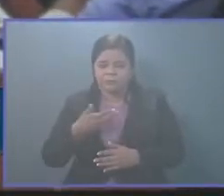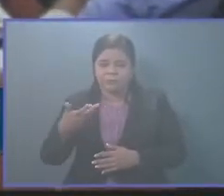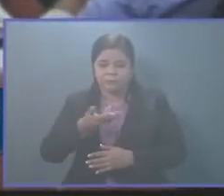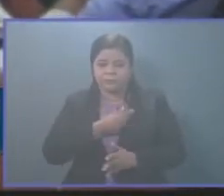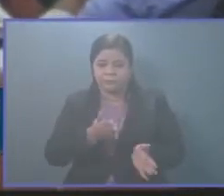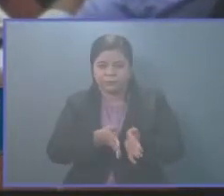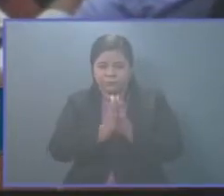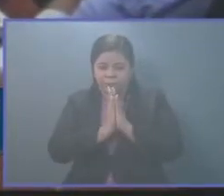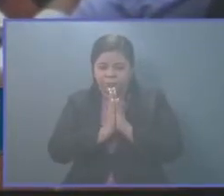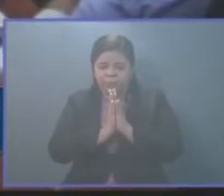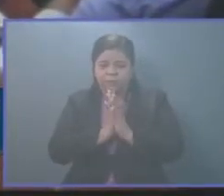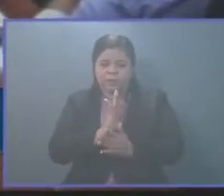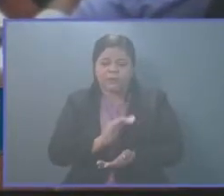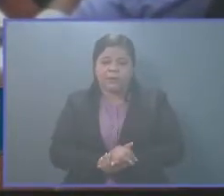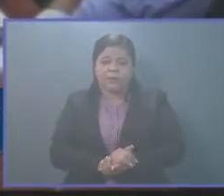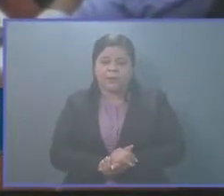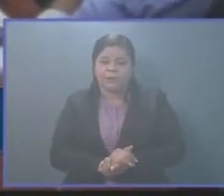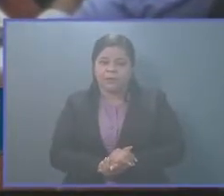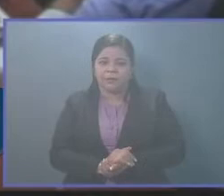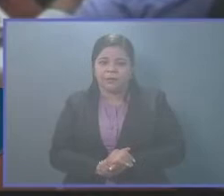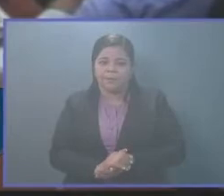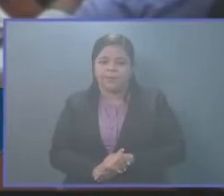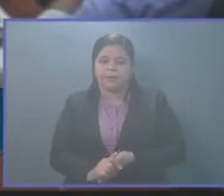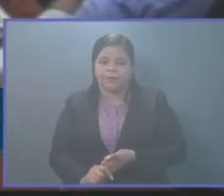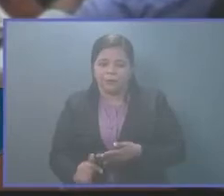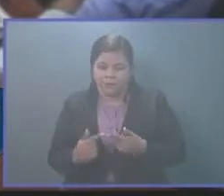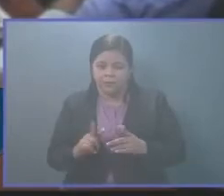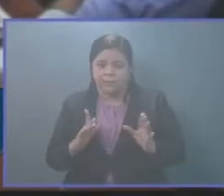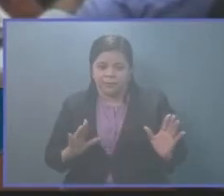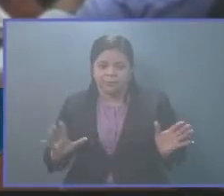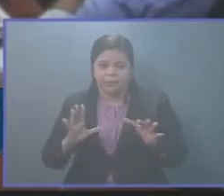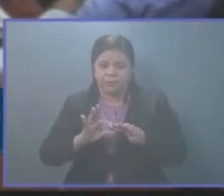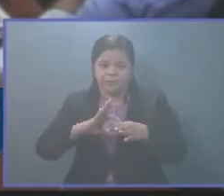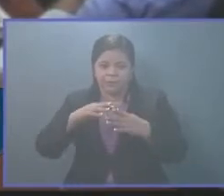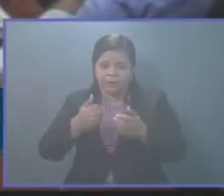de registro de la comisión, porque